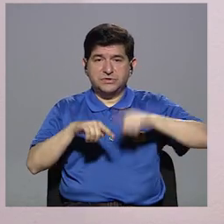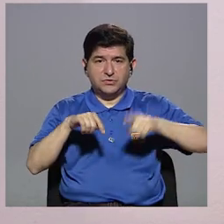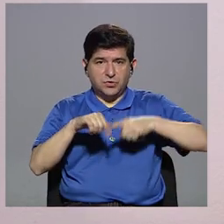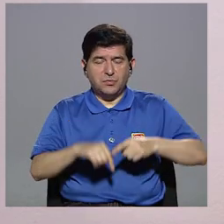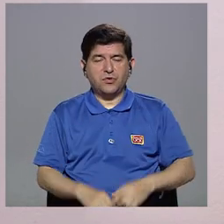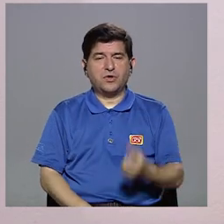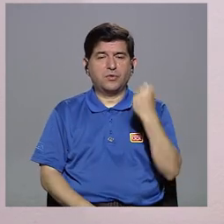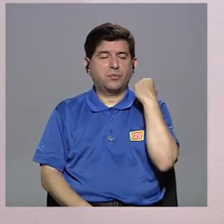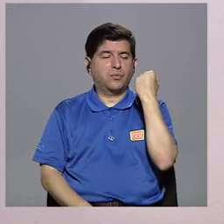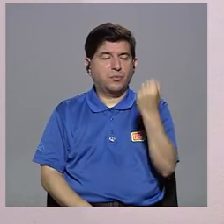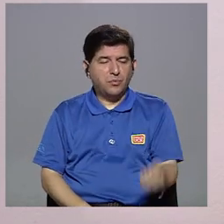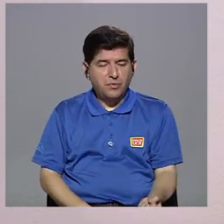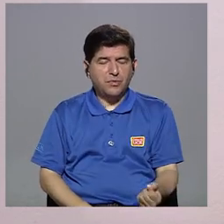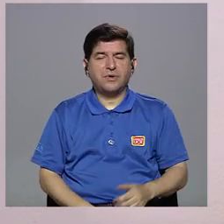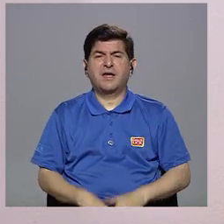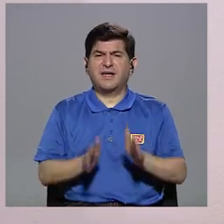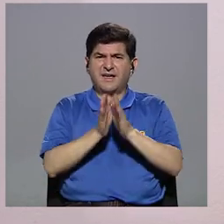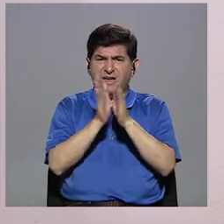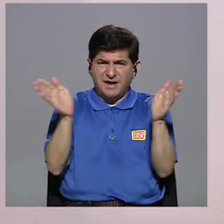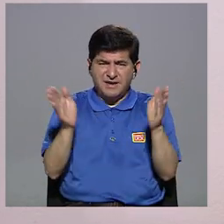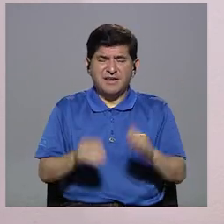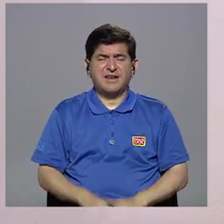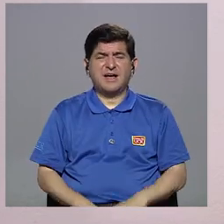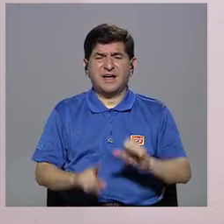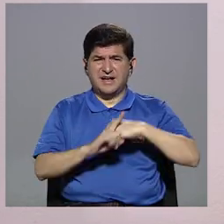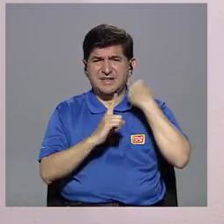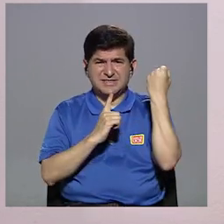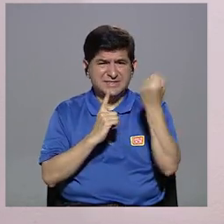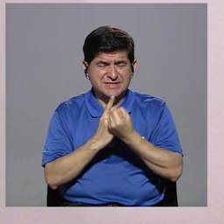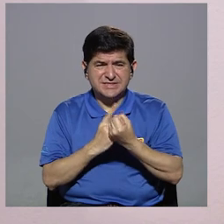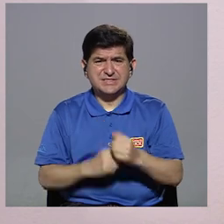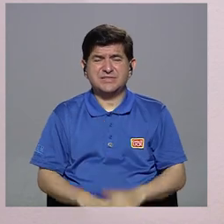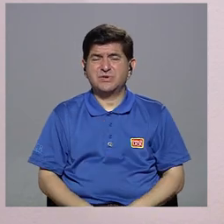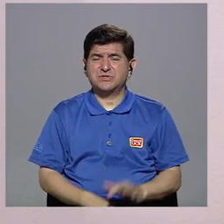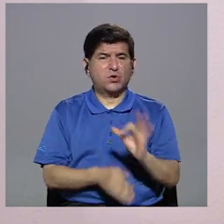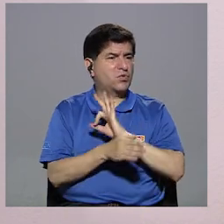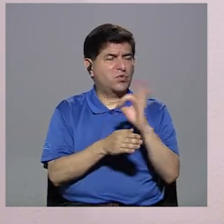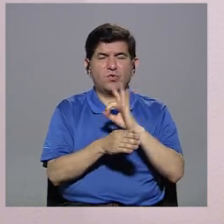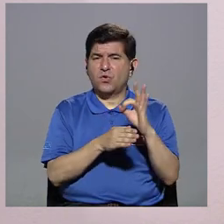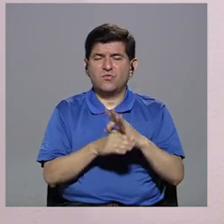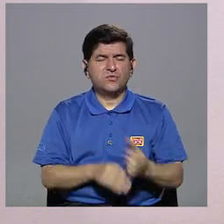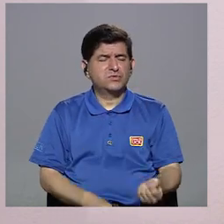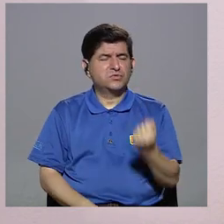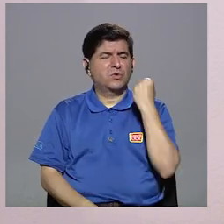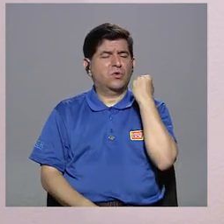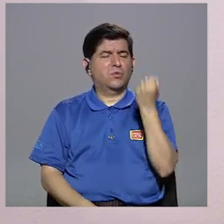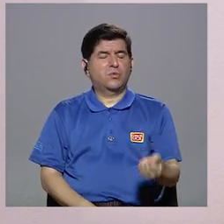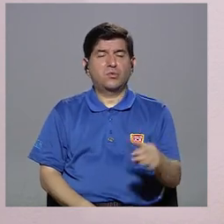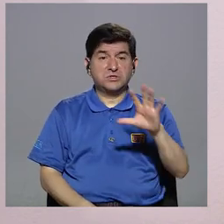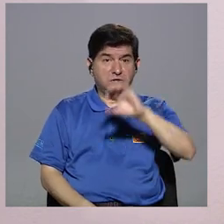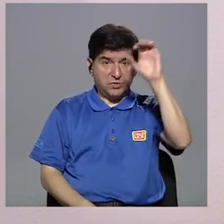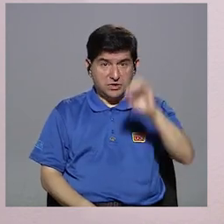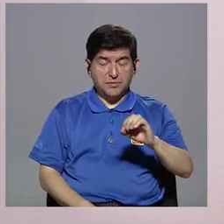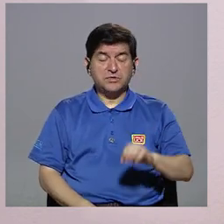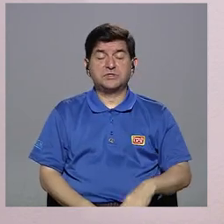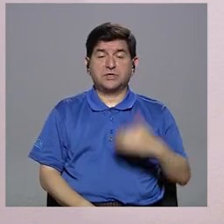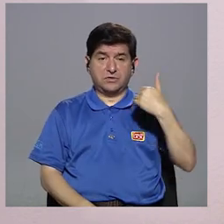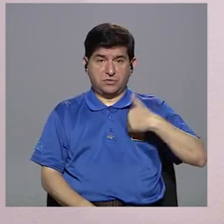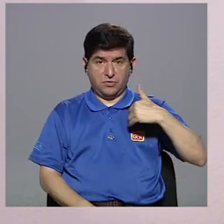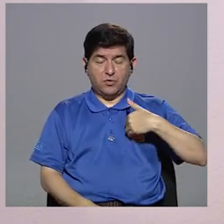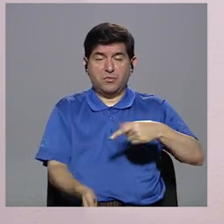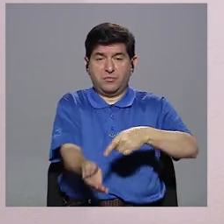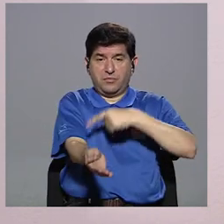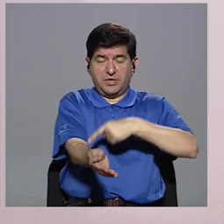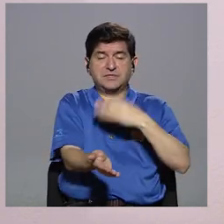una enfermedad que se acompaña en general de mucha impotencia de mucha disfunción eréctil hasta el 50% de los pacientes con